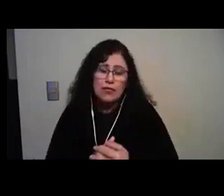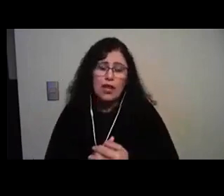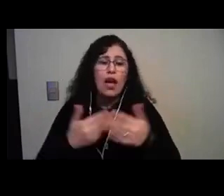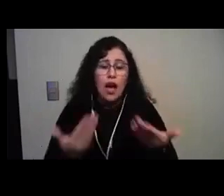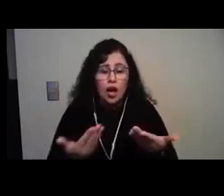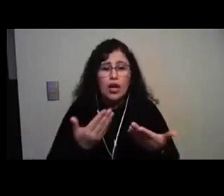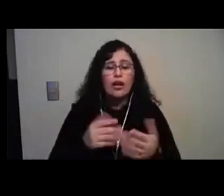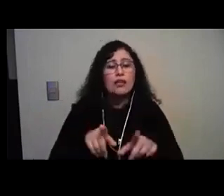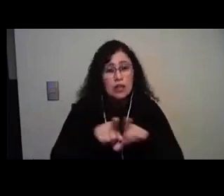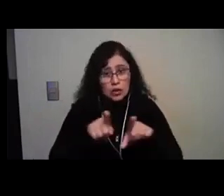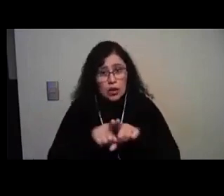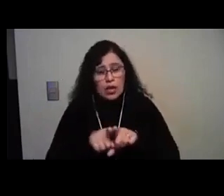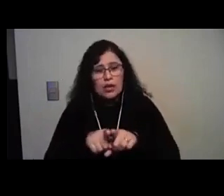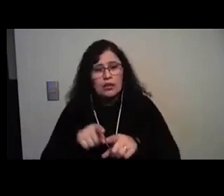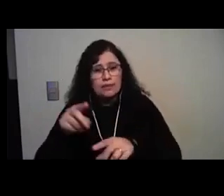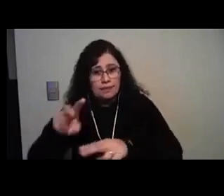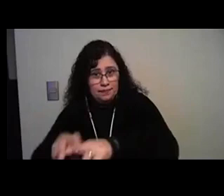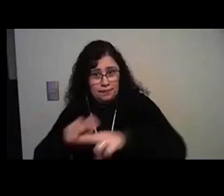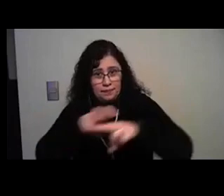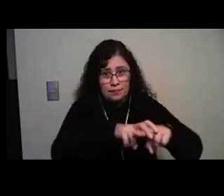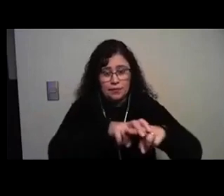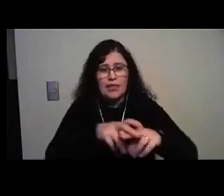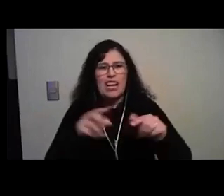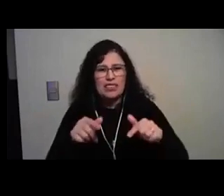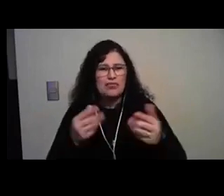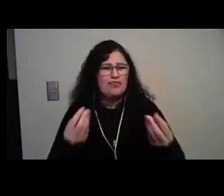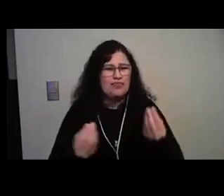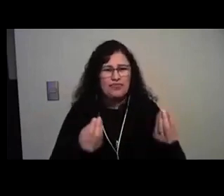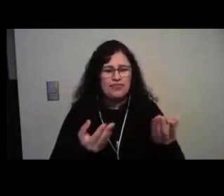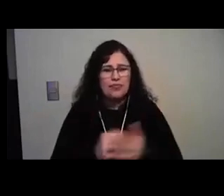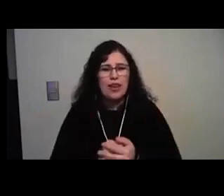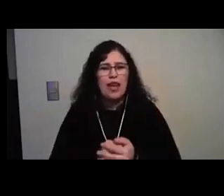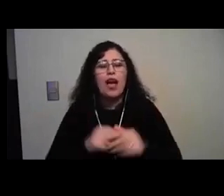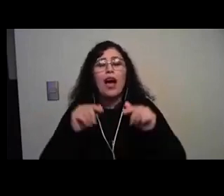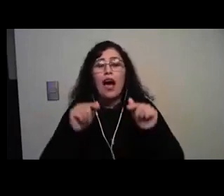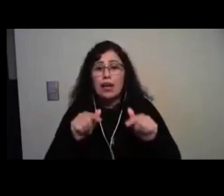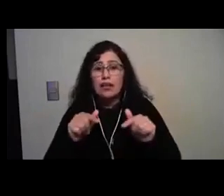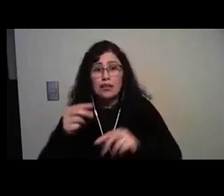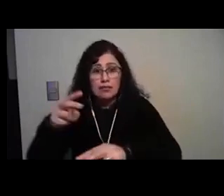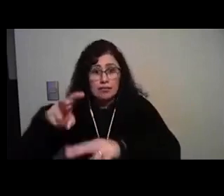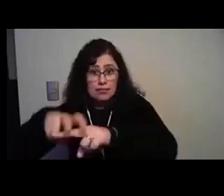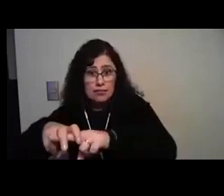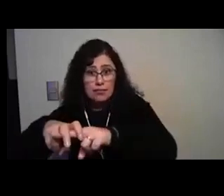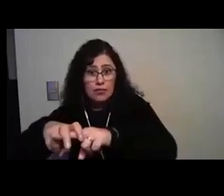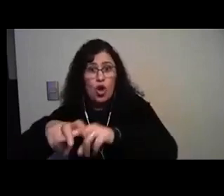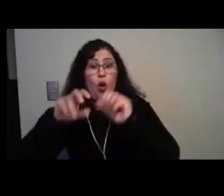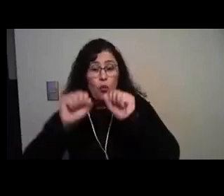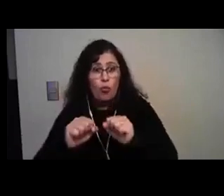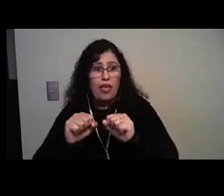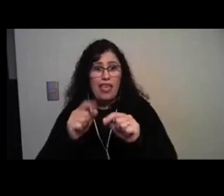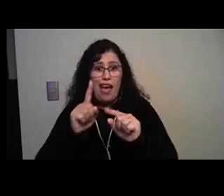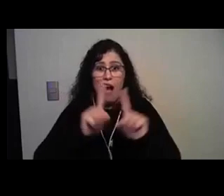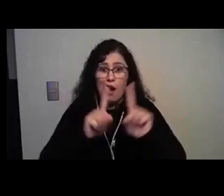significa transferencia, ¿cierto? Está la posibilidad también de que el paciente a veces la pueda pasar a tomar en alguna zona